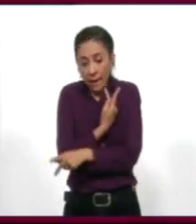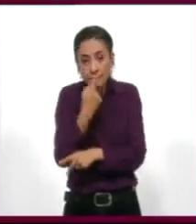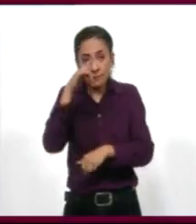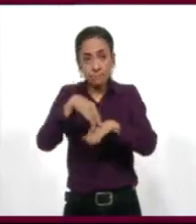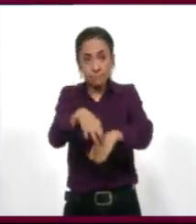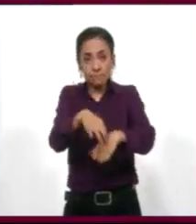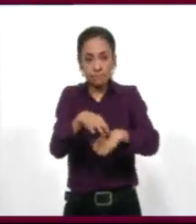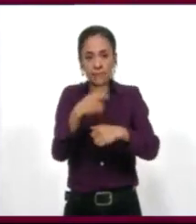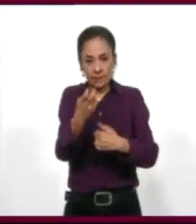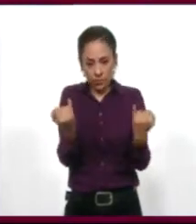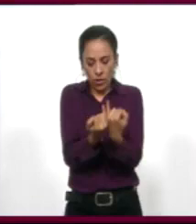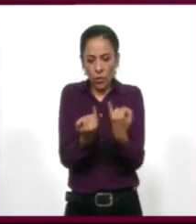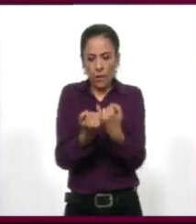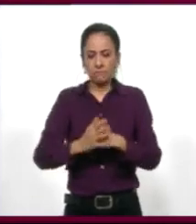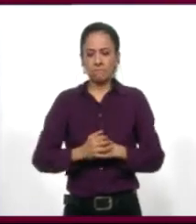la Chivagantiva.